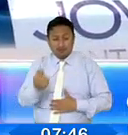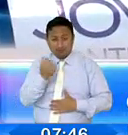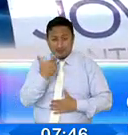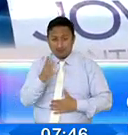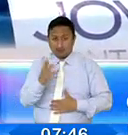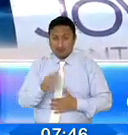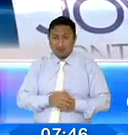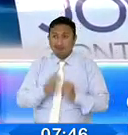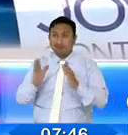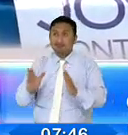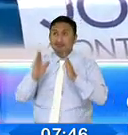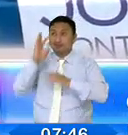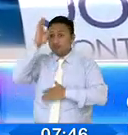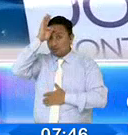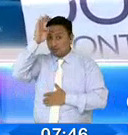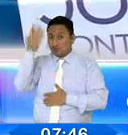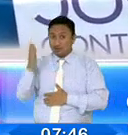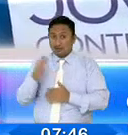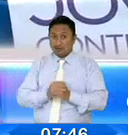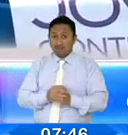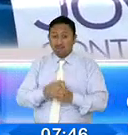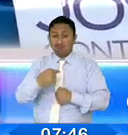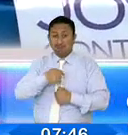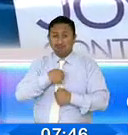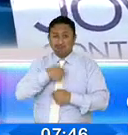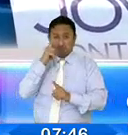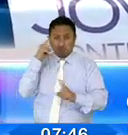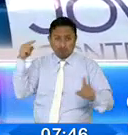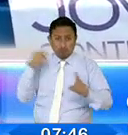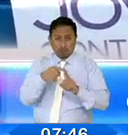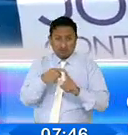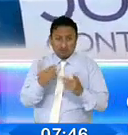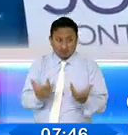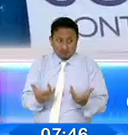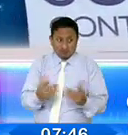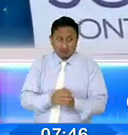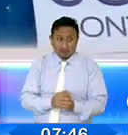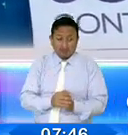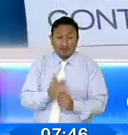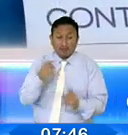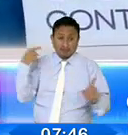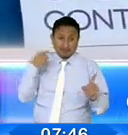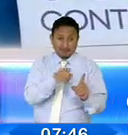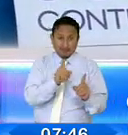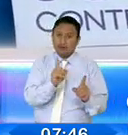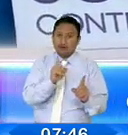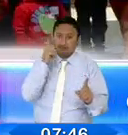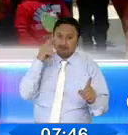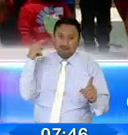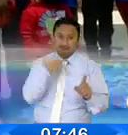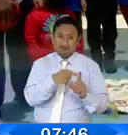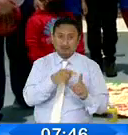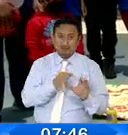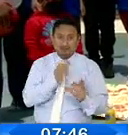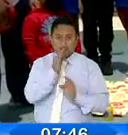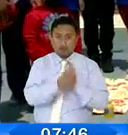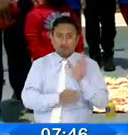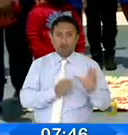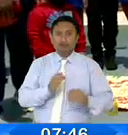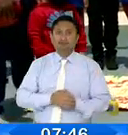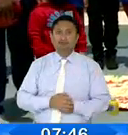los hospitales. Somos las víctimas directas, porque ya no podríamos decir indirectas, del COVID. ¡Feliz Día de